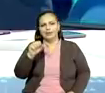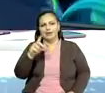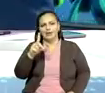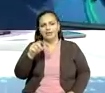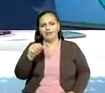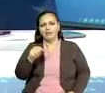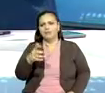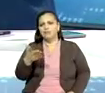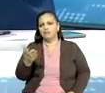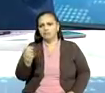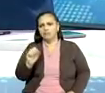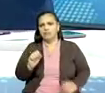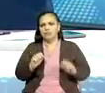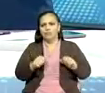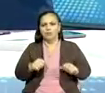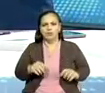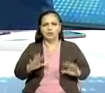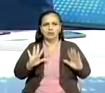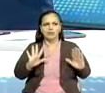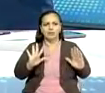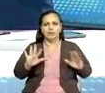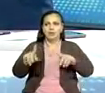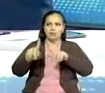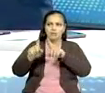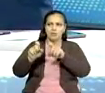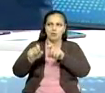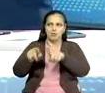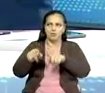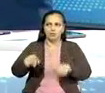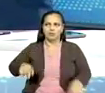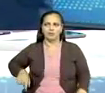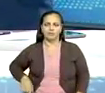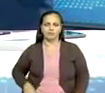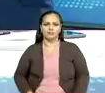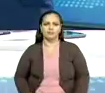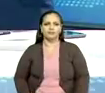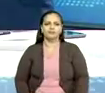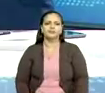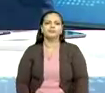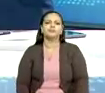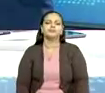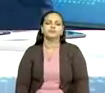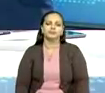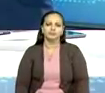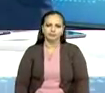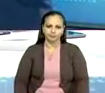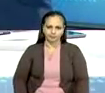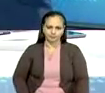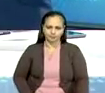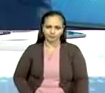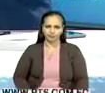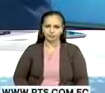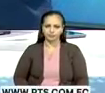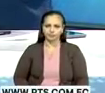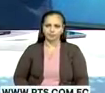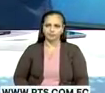lado, ¿no tienes al oficial por ahí? Vamos a consultarlo, Hugo, vamos a consultarlo. Claro, ¿por qué calle van a mandar el contraflujo?